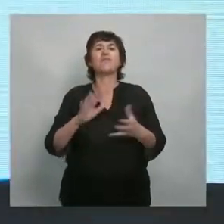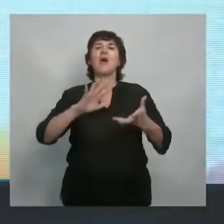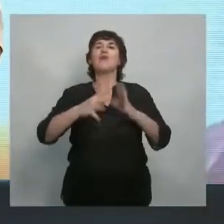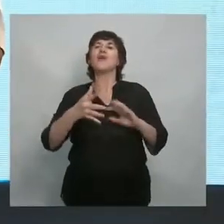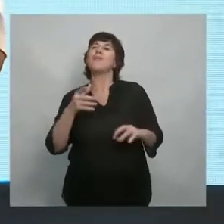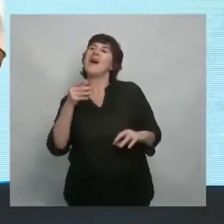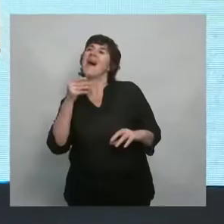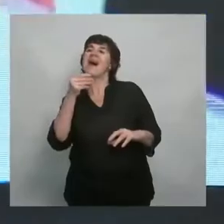encubierto, ¿verdad?